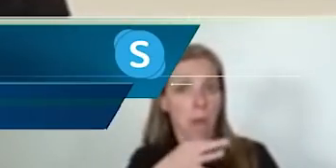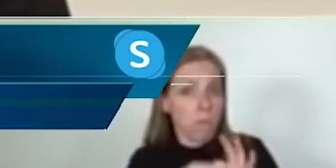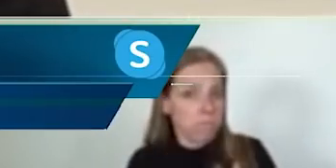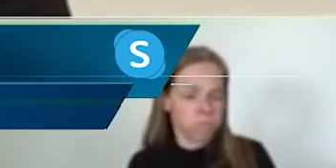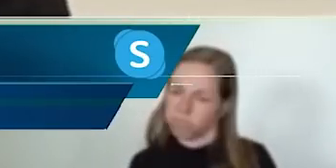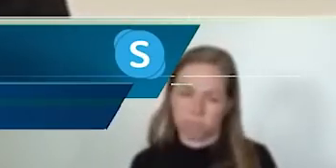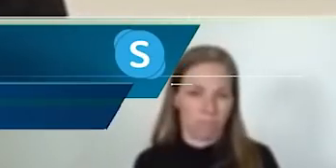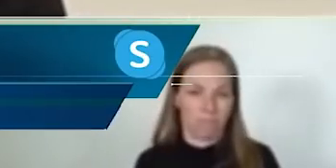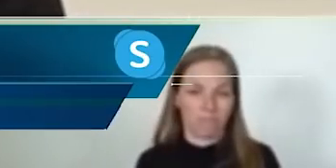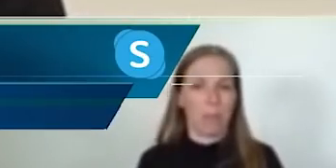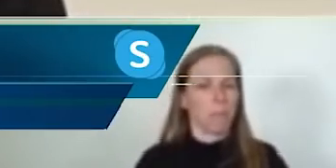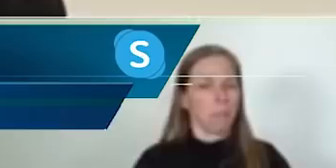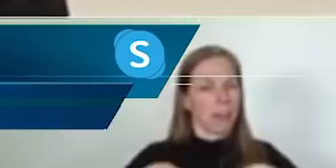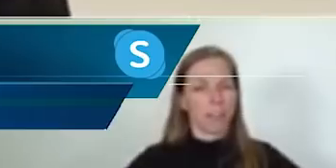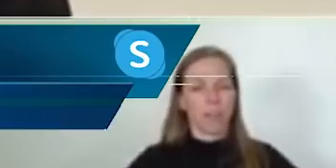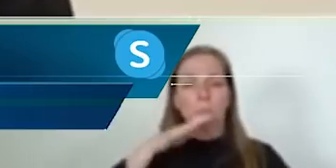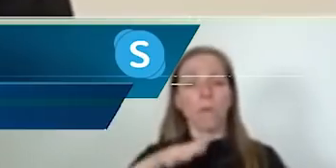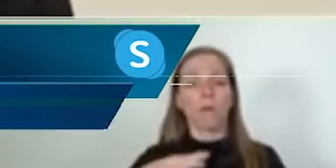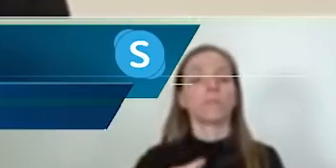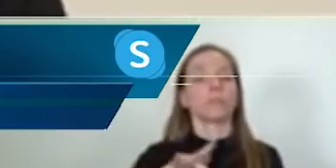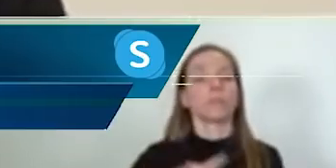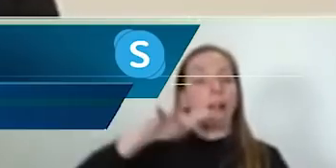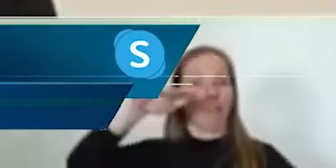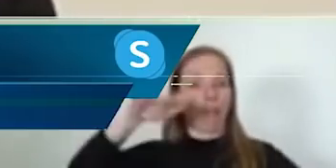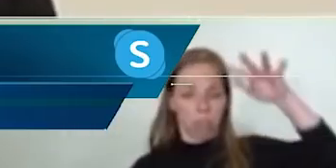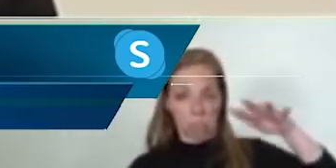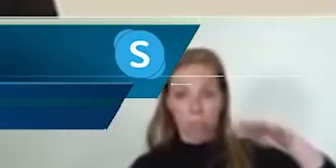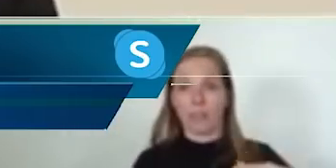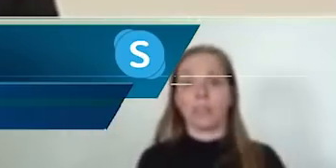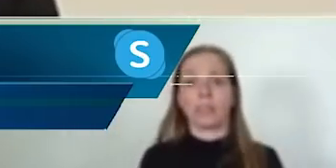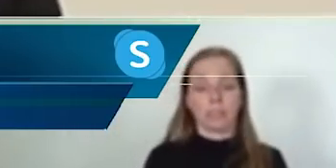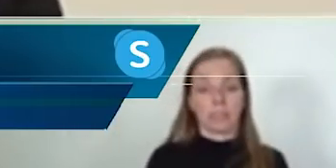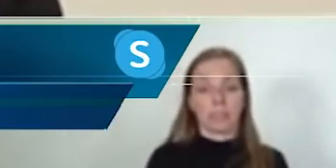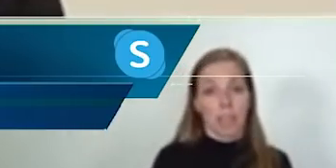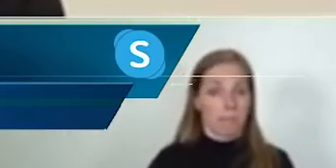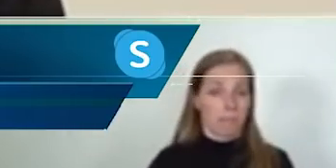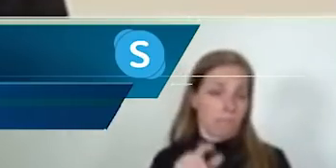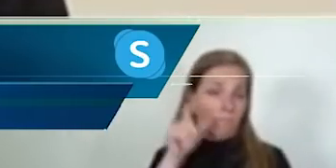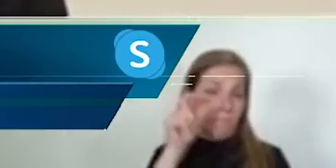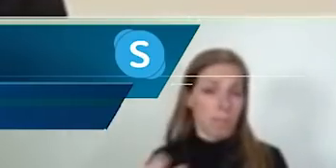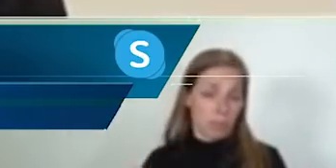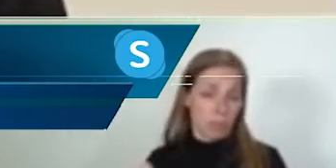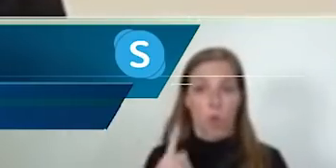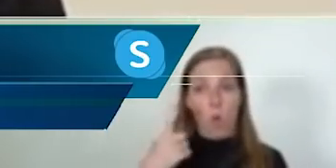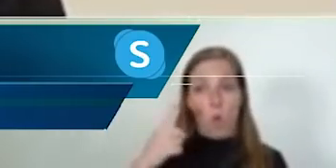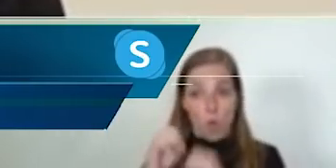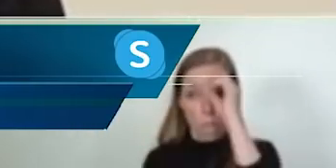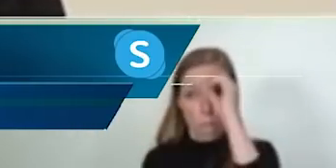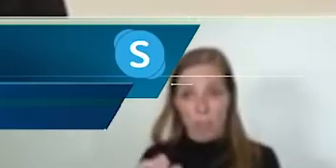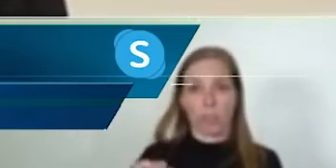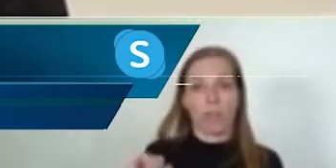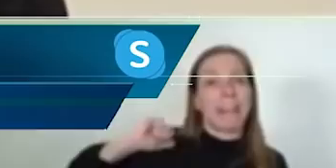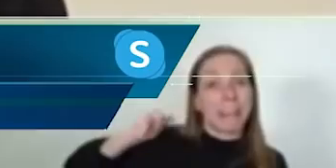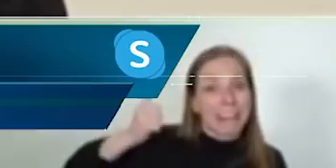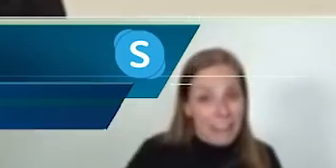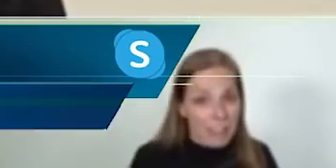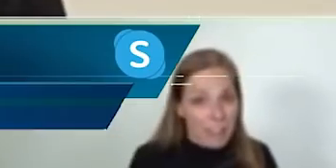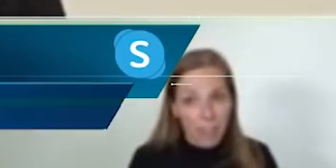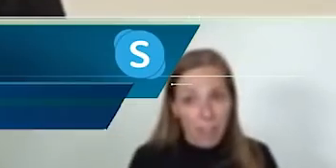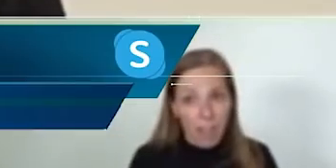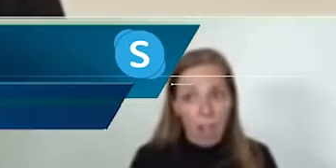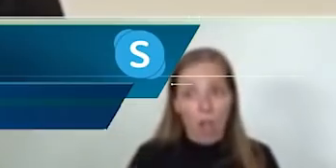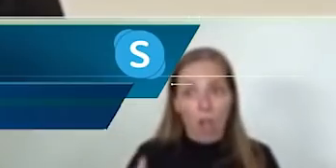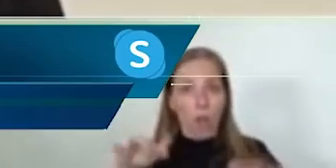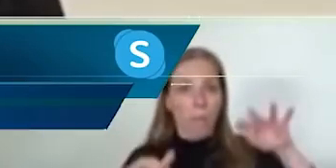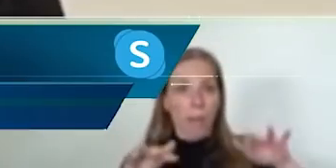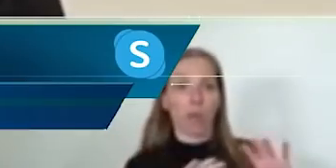daño, pero ninguno de ellos de verdad puede pretender hacer política seria en un país